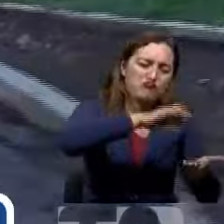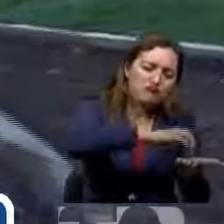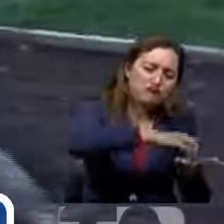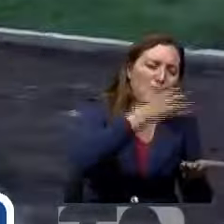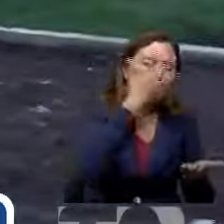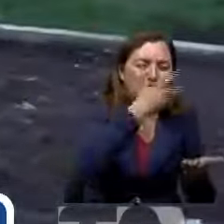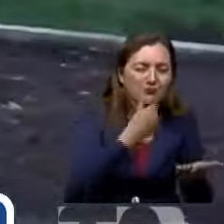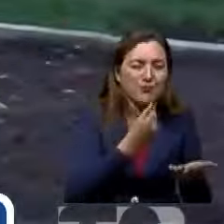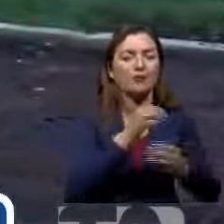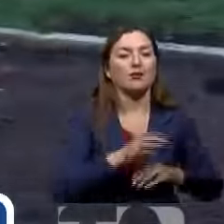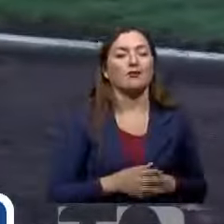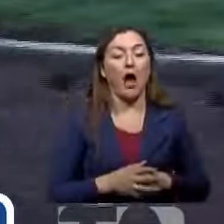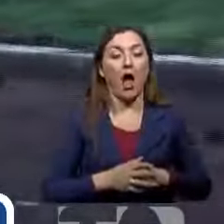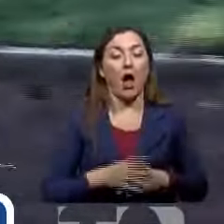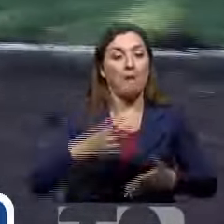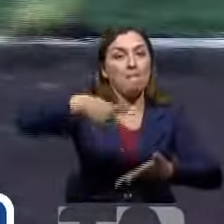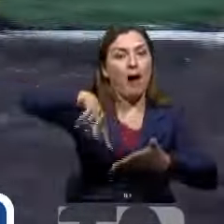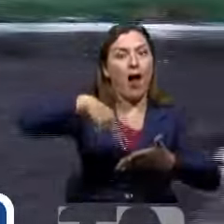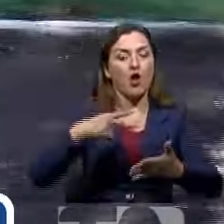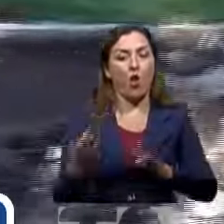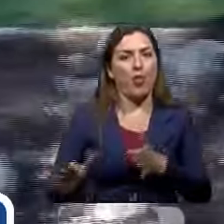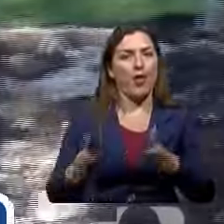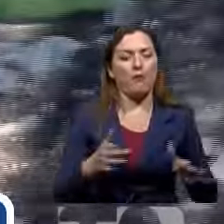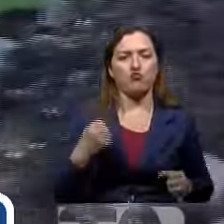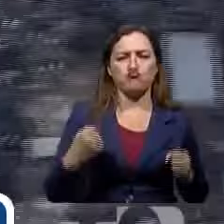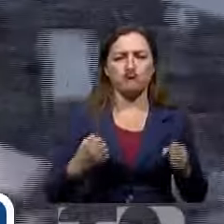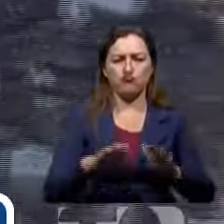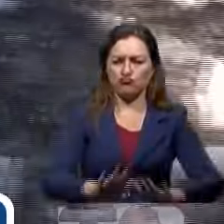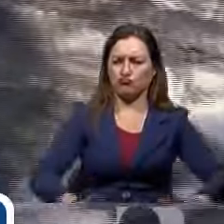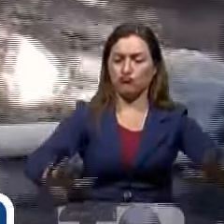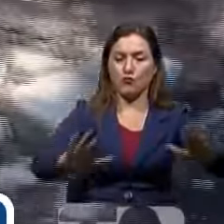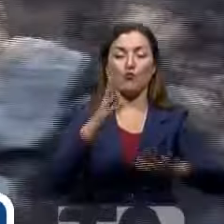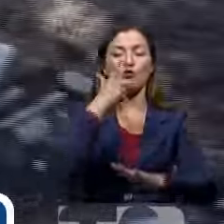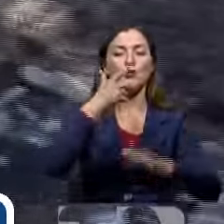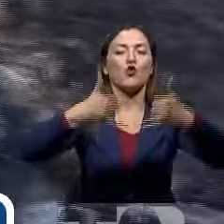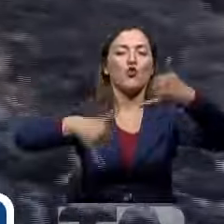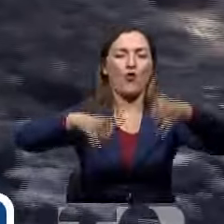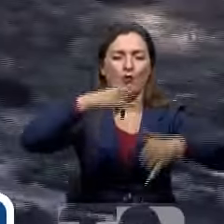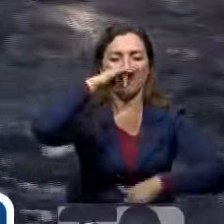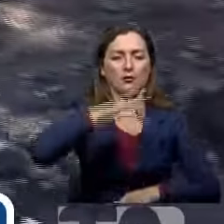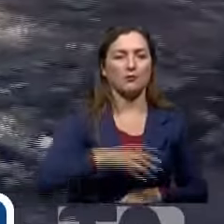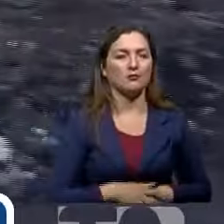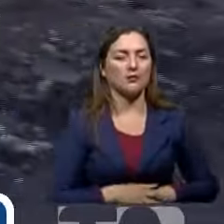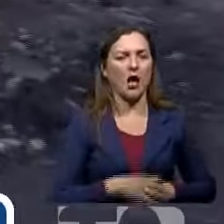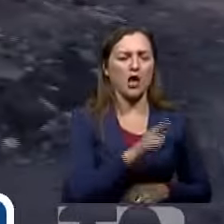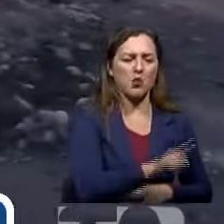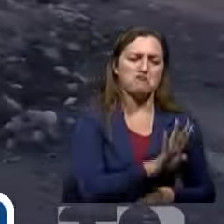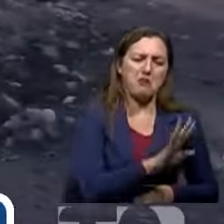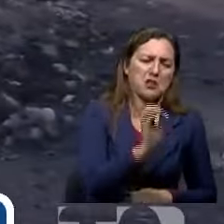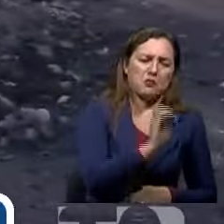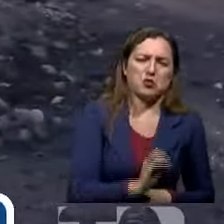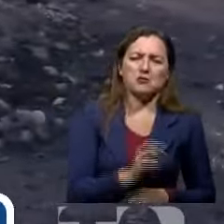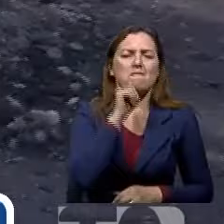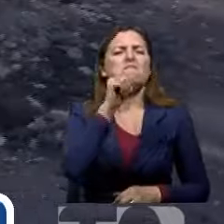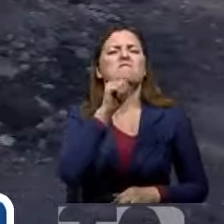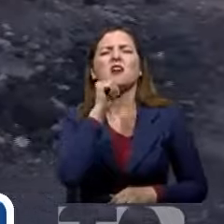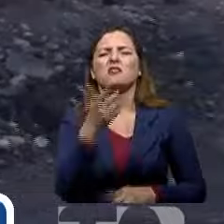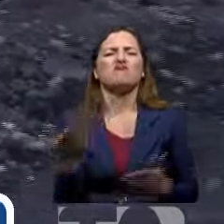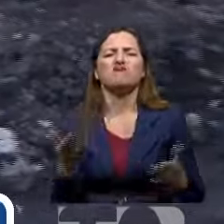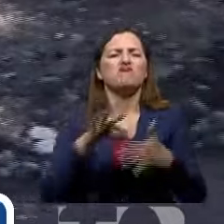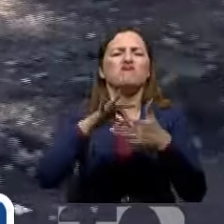juegos biodegradables. Okay, eso se avanza en un 50%. ¿Y el otro 50% qué hace falta y cuándo se lo va a entregar? Bueno, en realidad se va